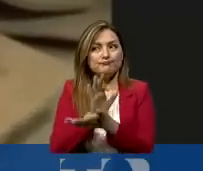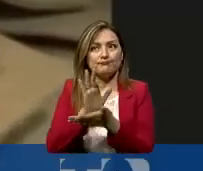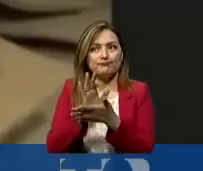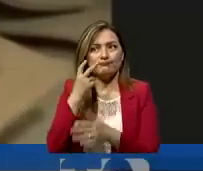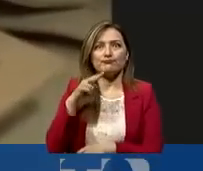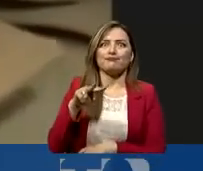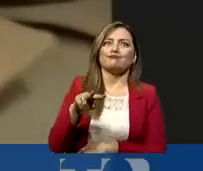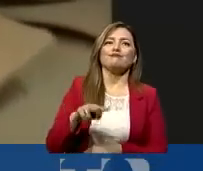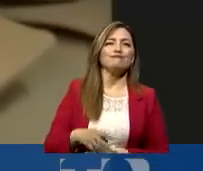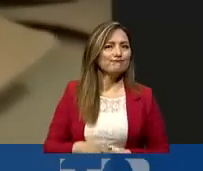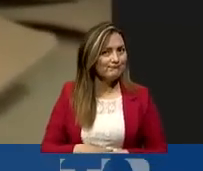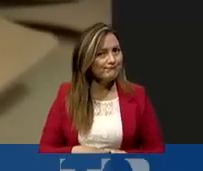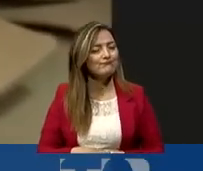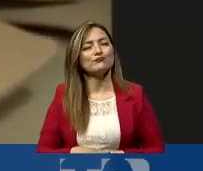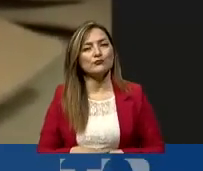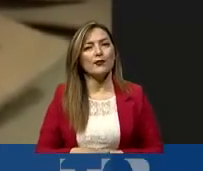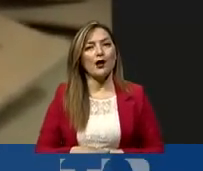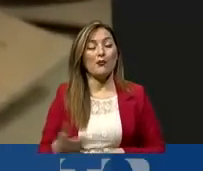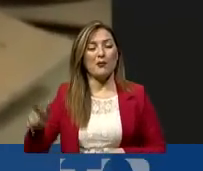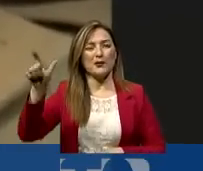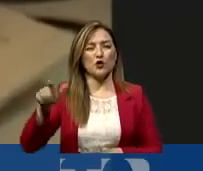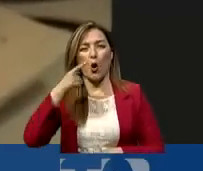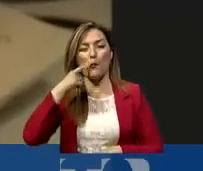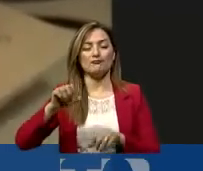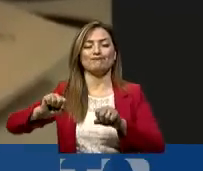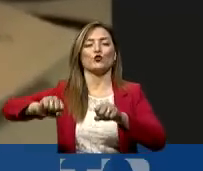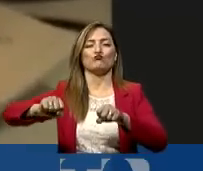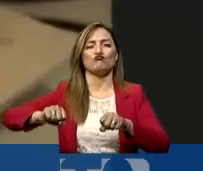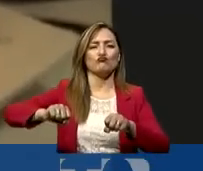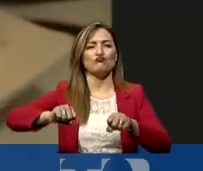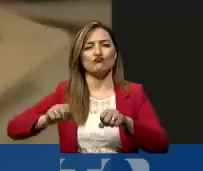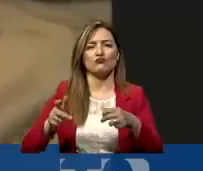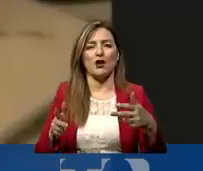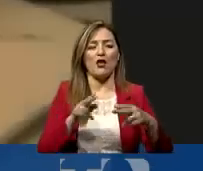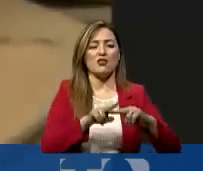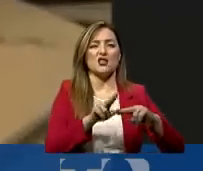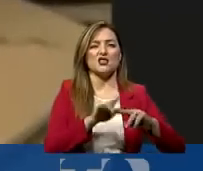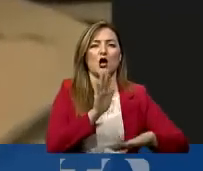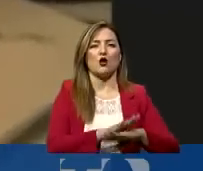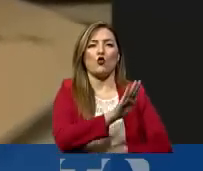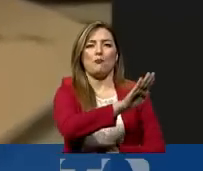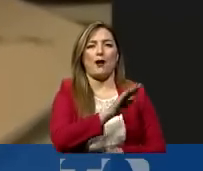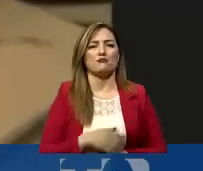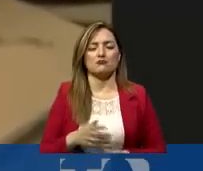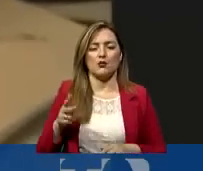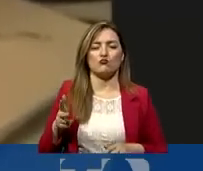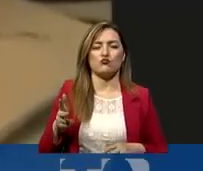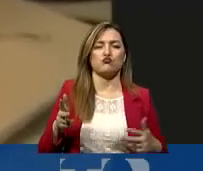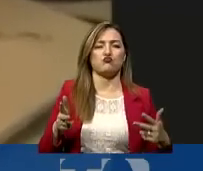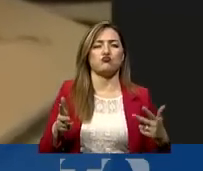que visualizan este accidente que ocasiona el señor taxista y la dueña del taxi que